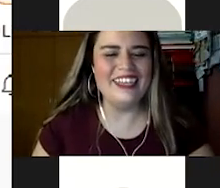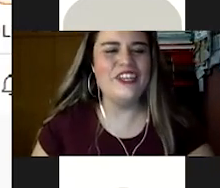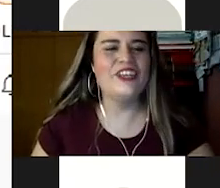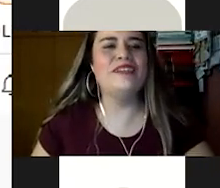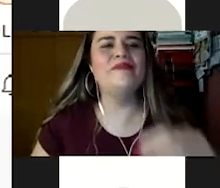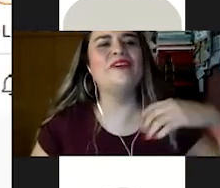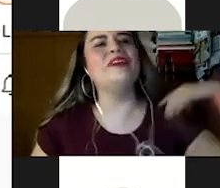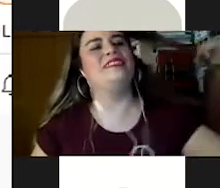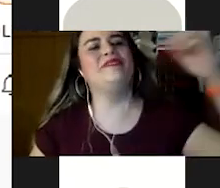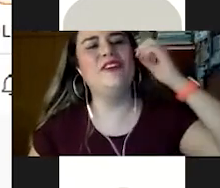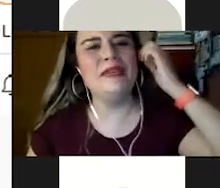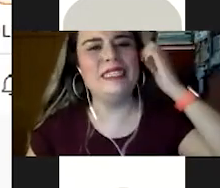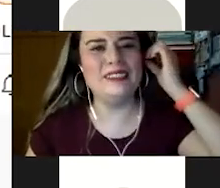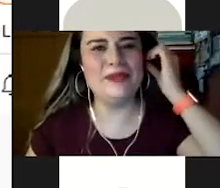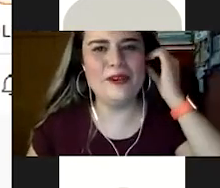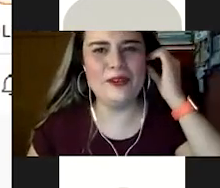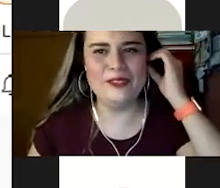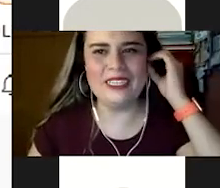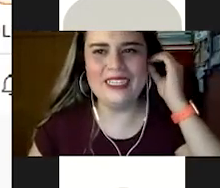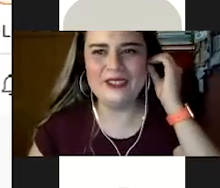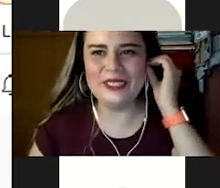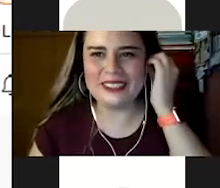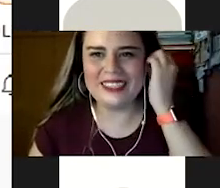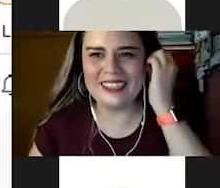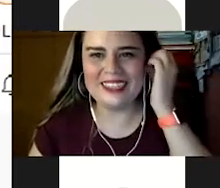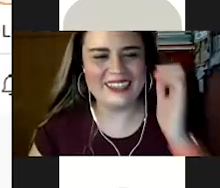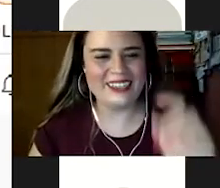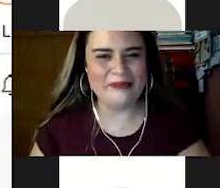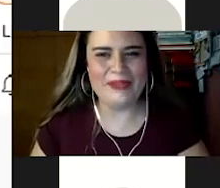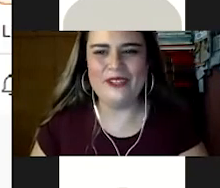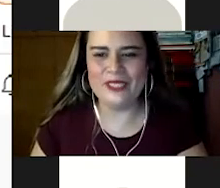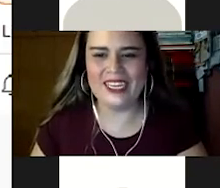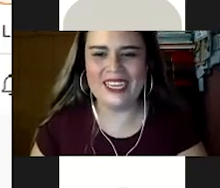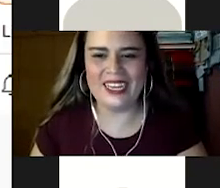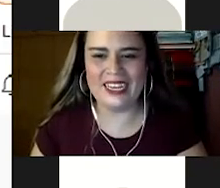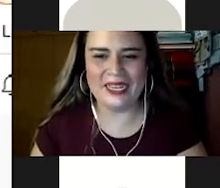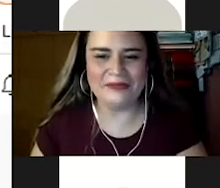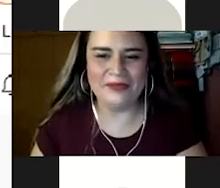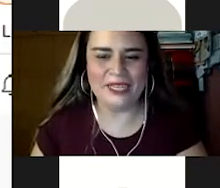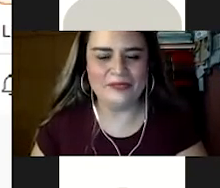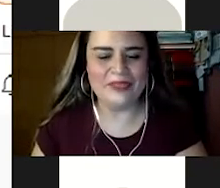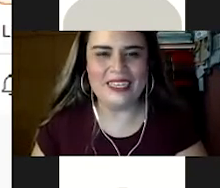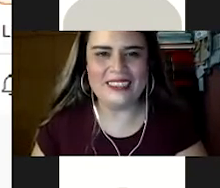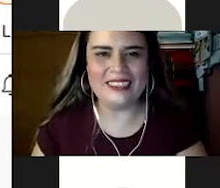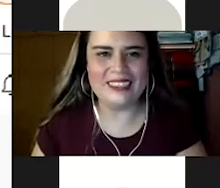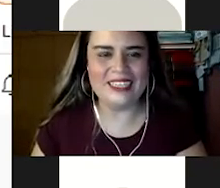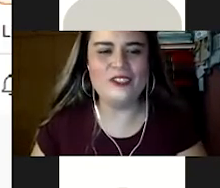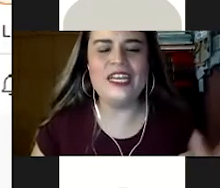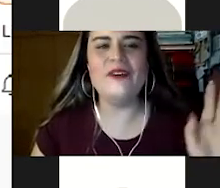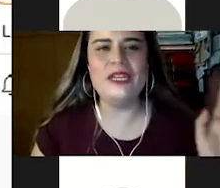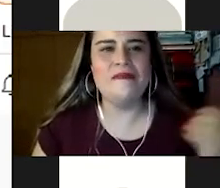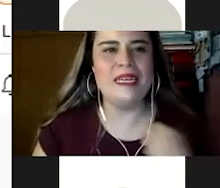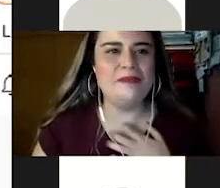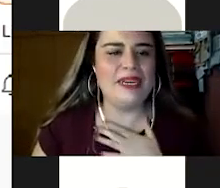los resúmenes. Yo tampoco yo nada más las veo cuando salen cosas, pero sí, bueno, se los